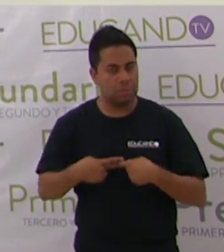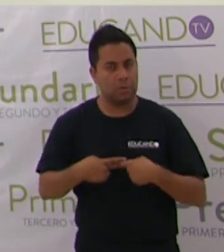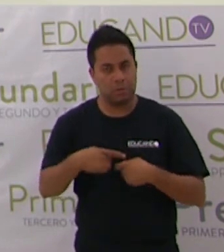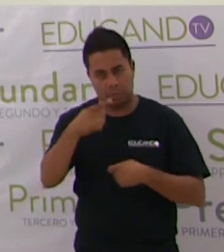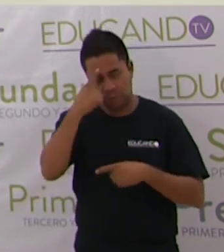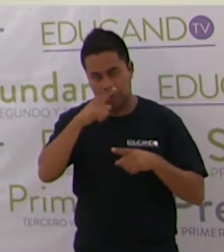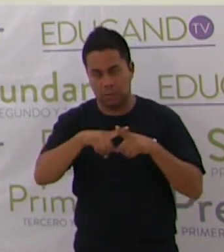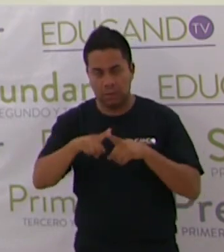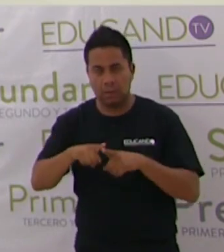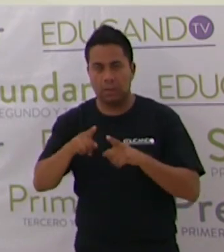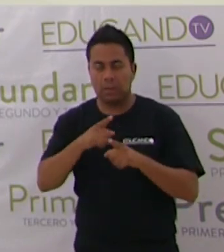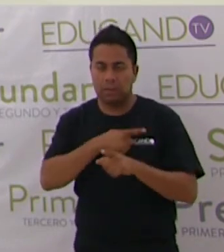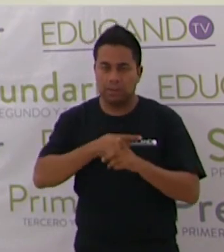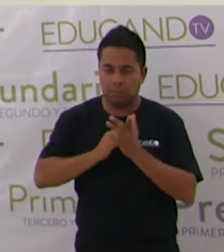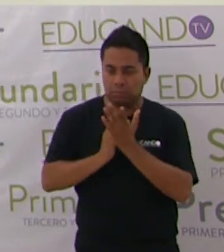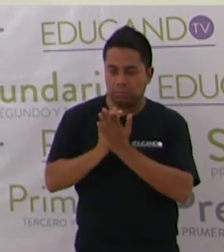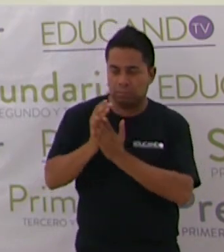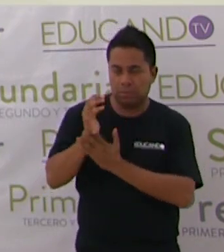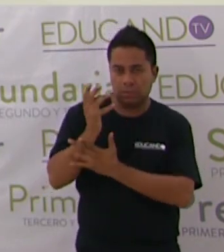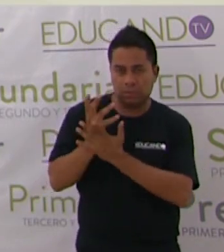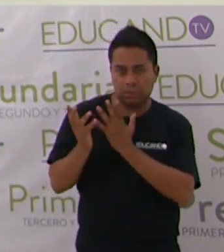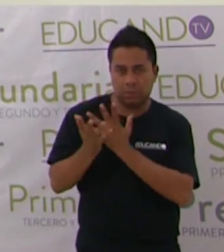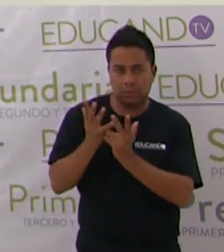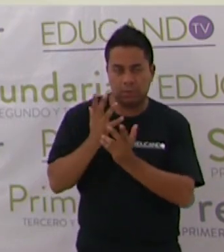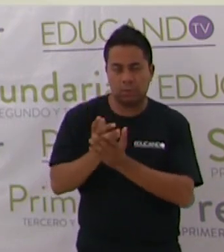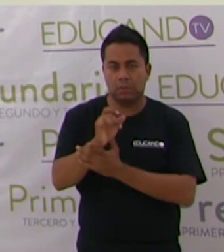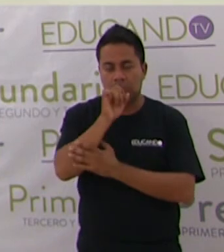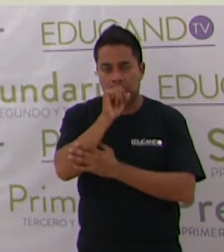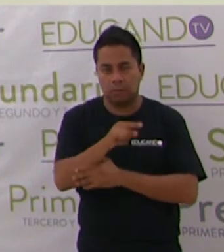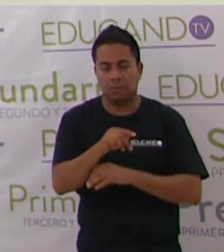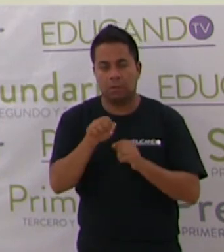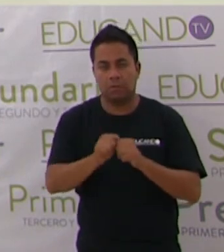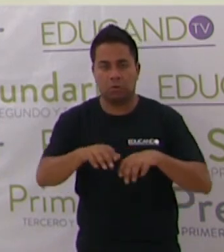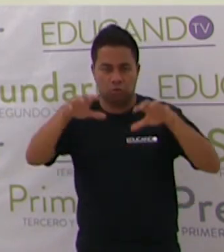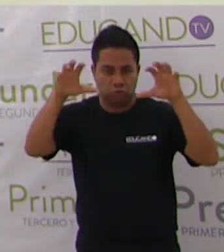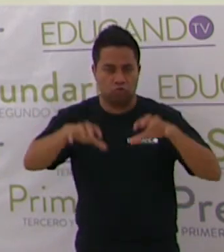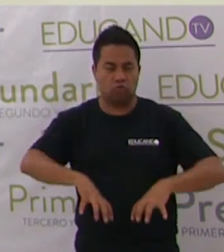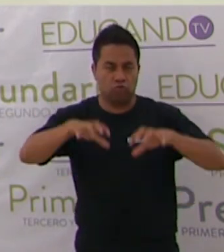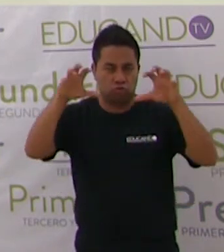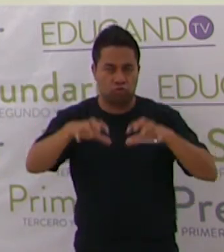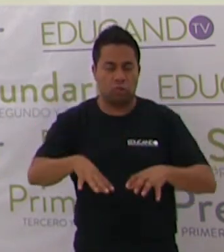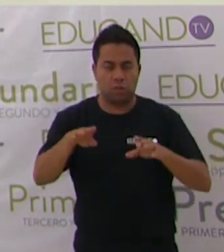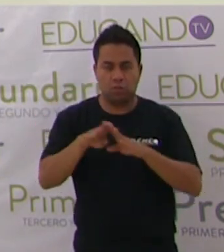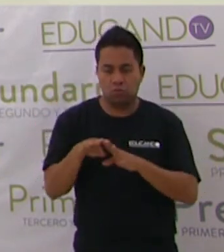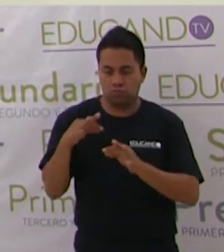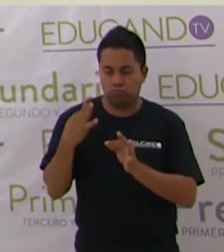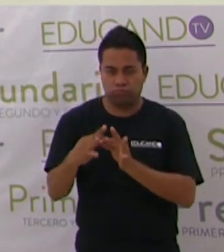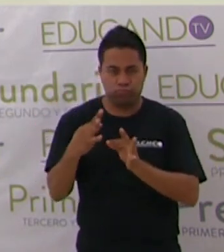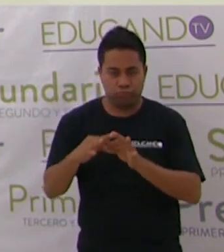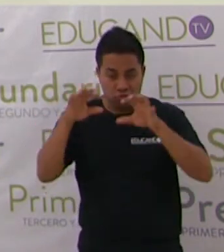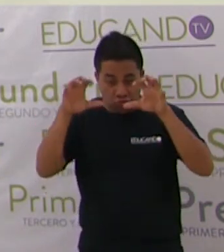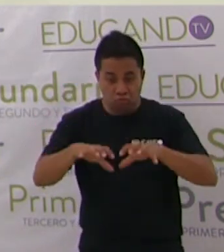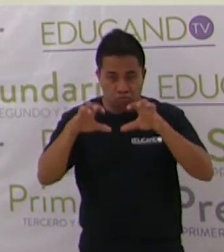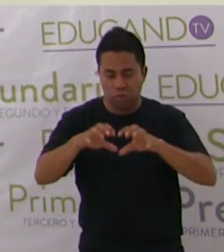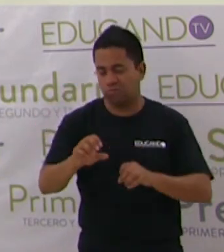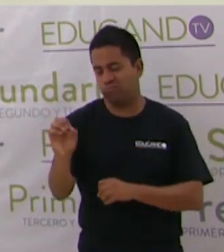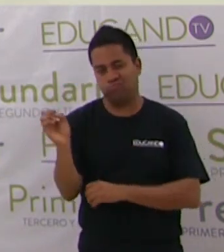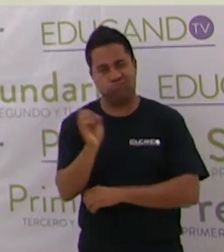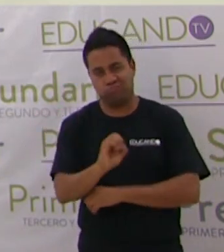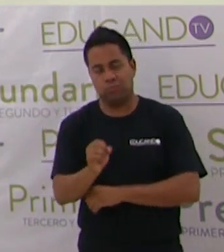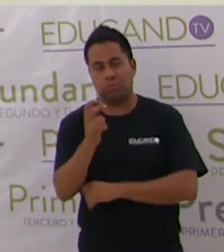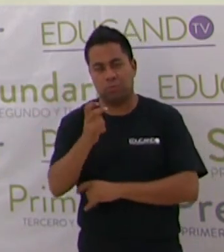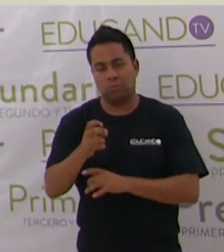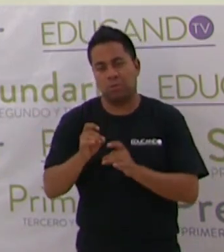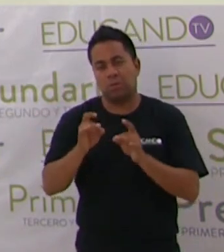que aumentar la producción. Y también las lluvias no han sido constantes año con año y esto ha